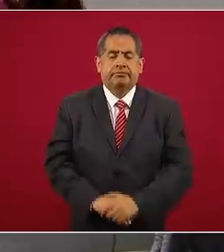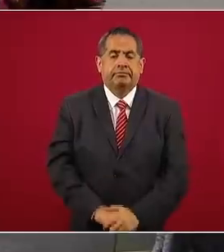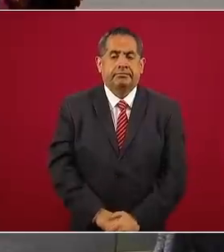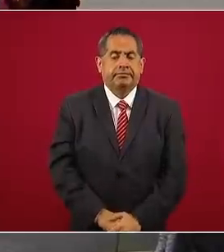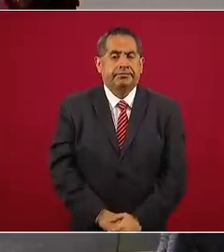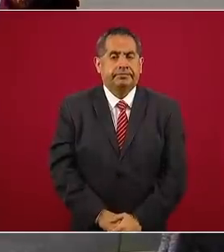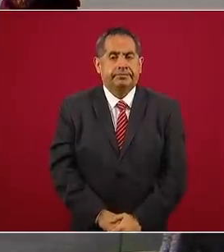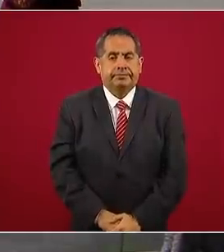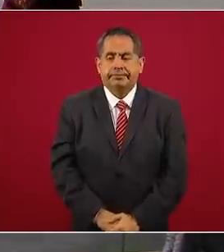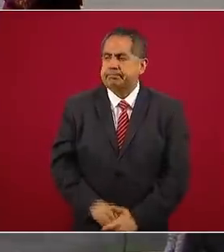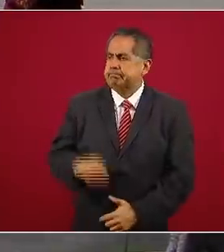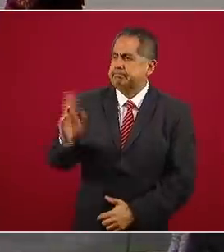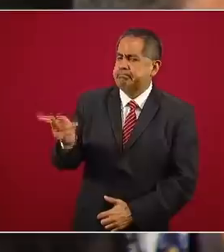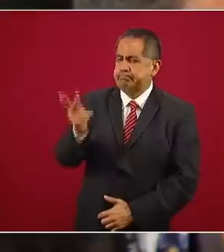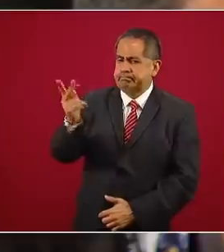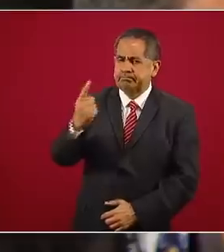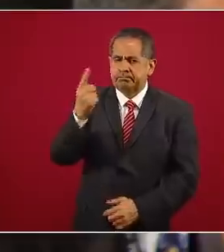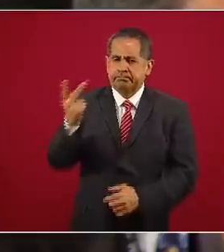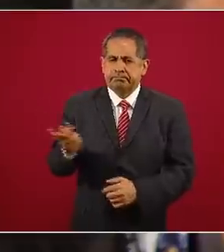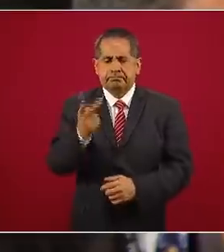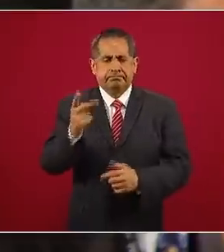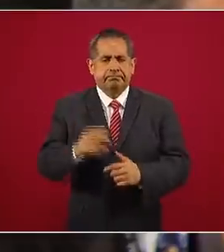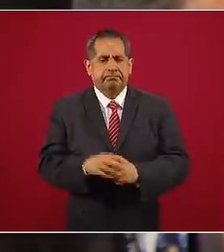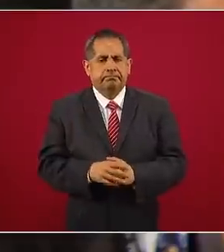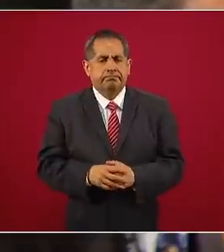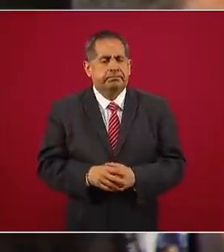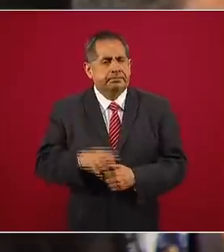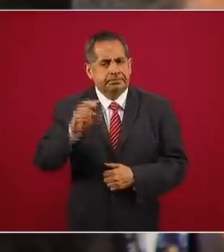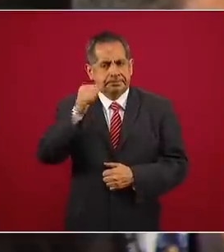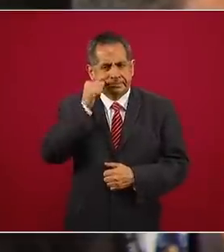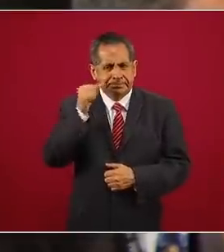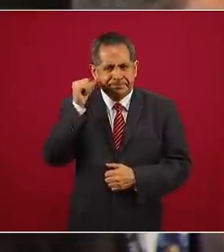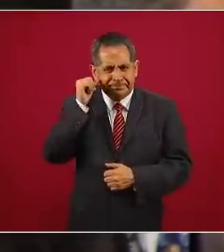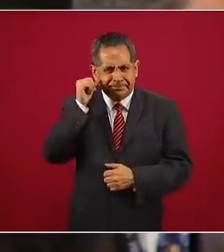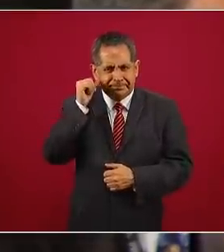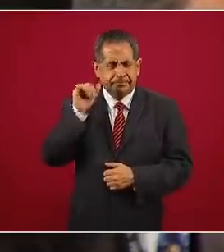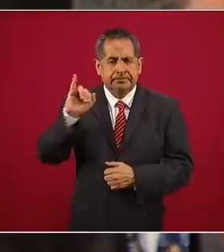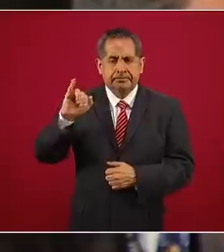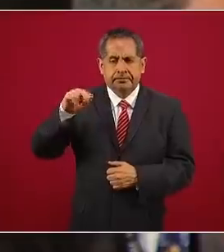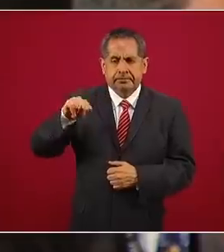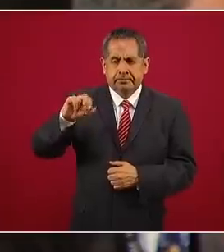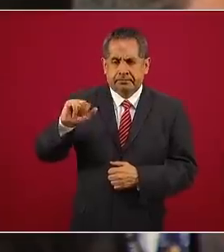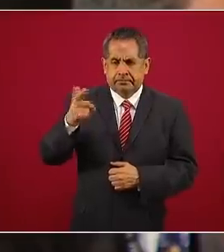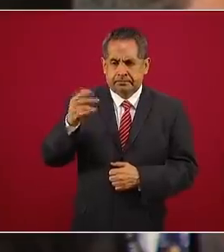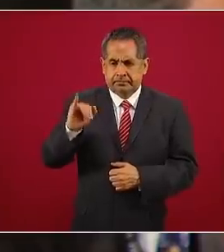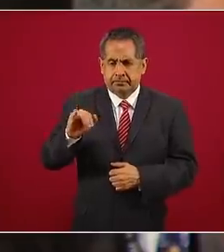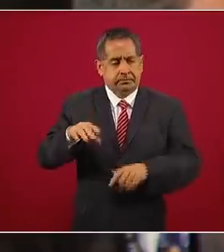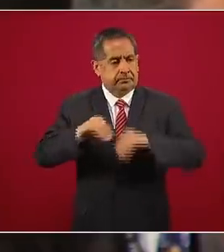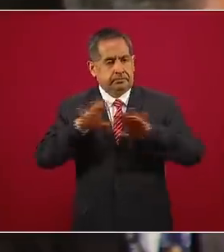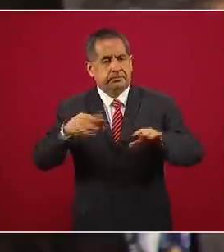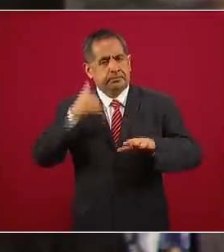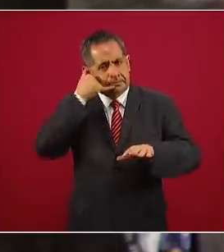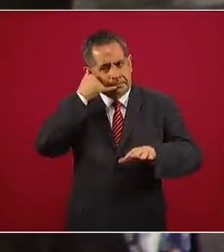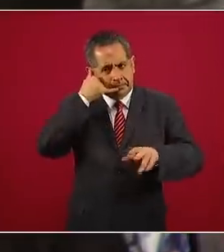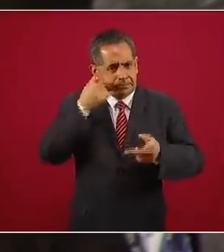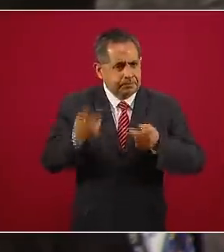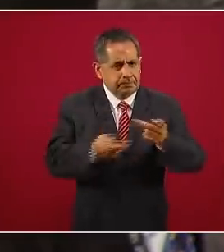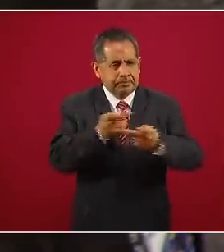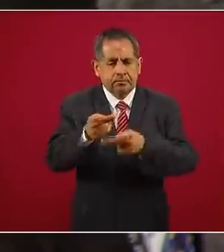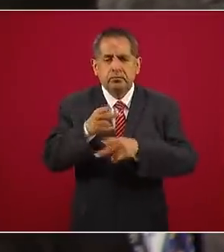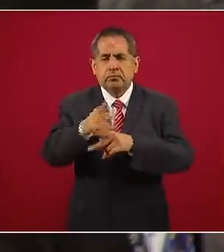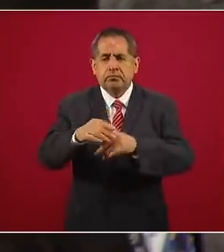una pregunta más ayer el inegi sacó una encuesta telefónica en torno al uso del